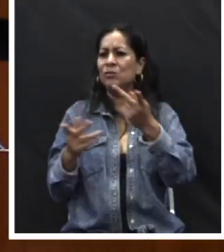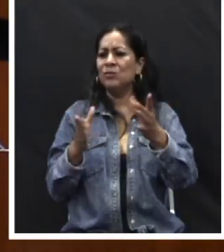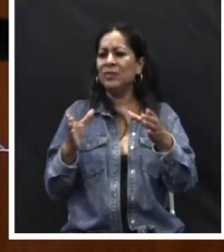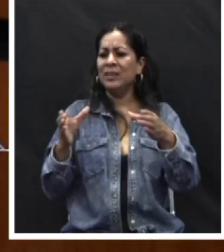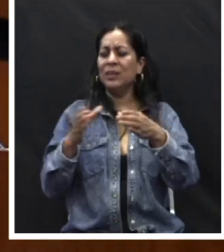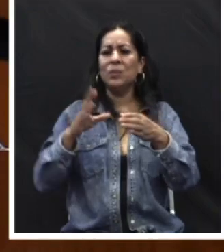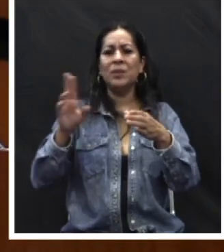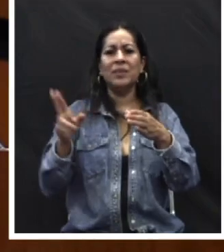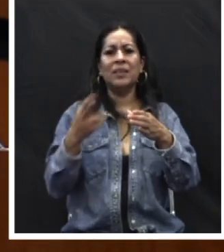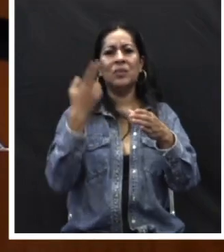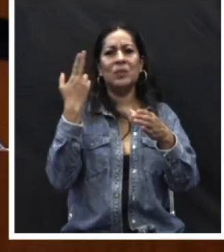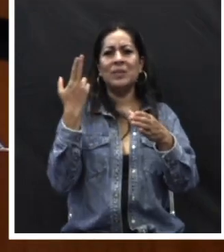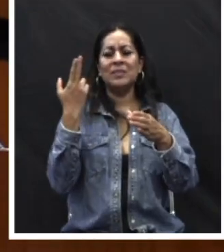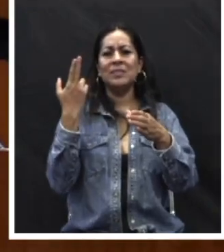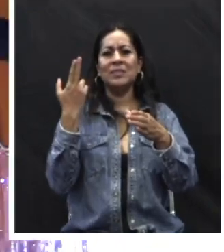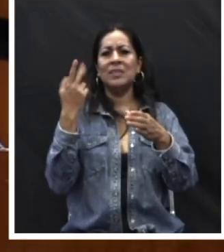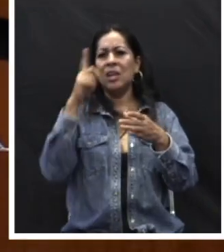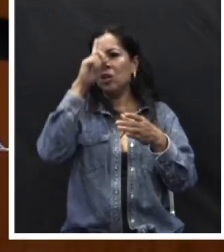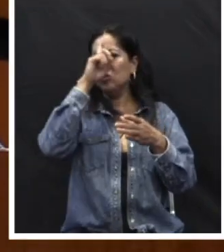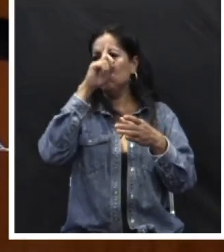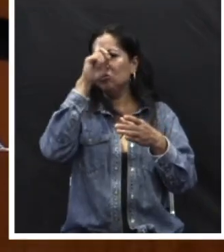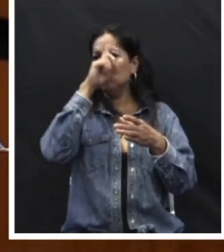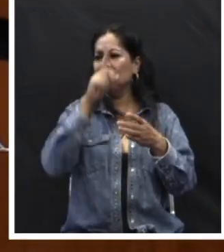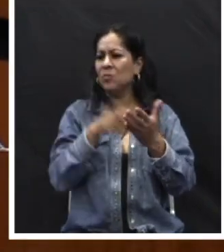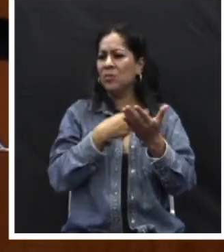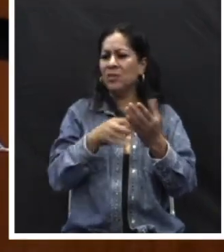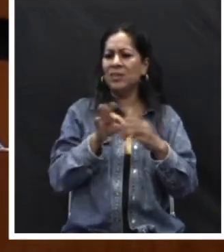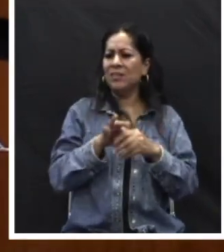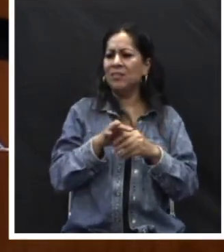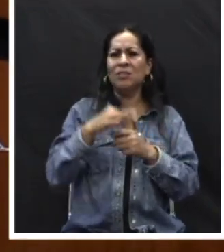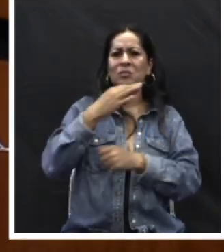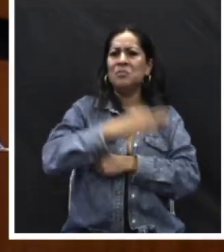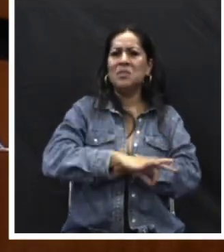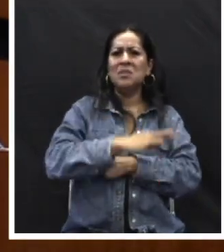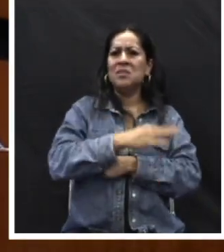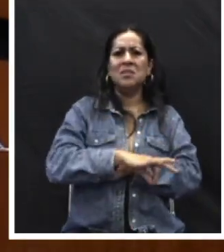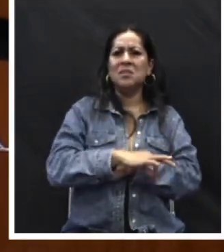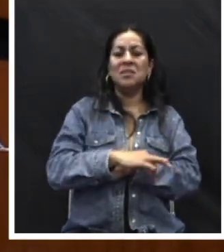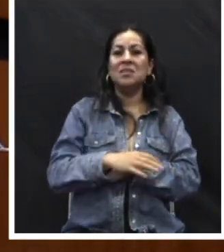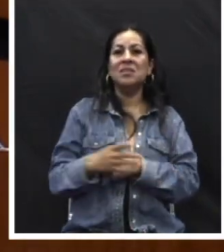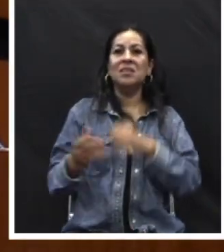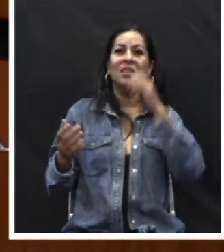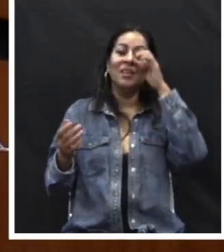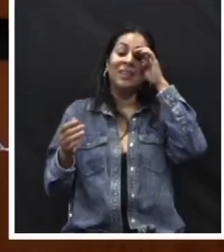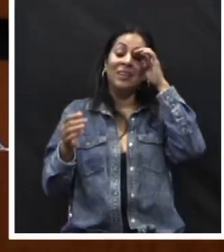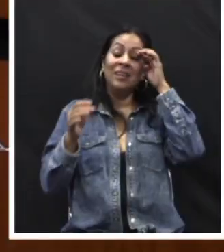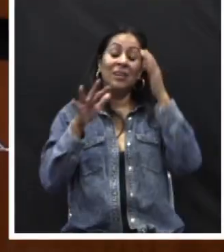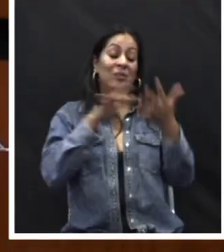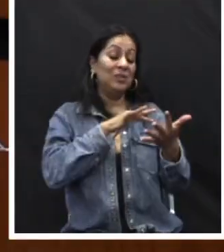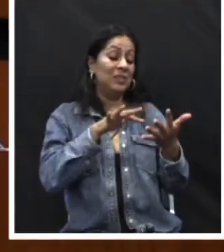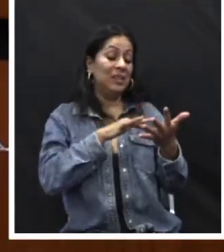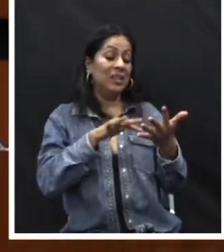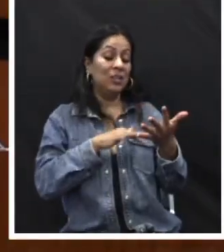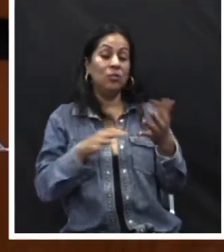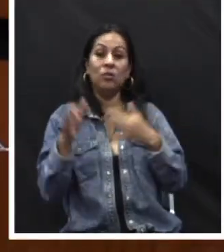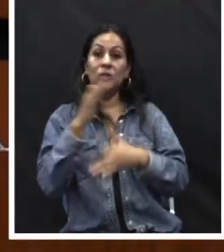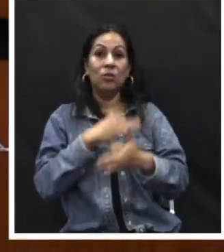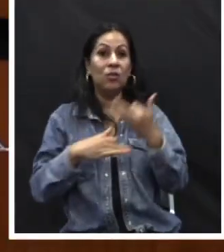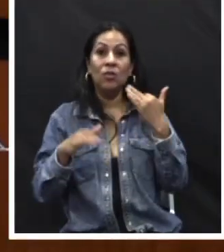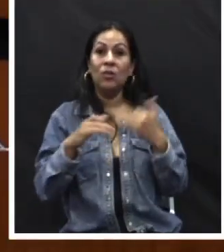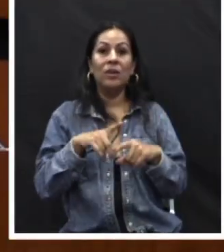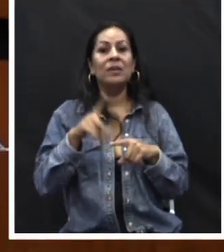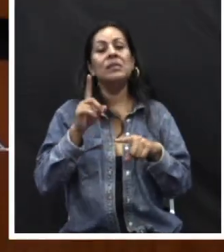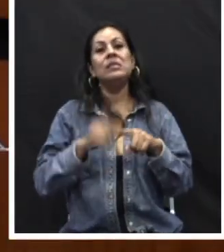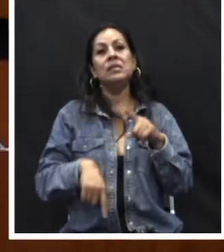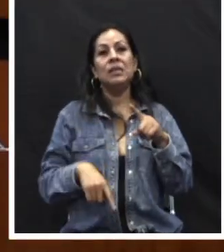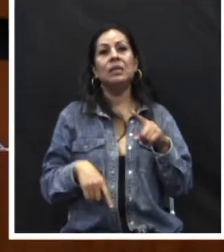comunidad universitaria. Los consejeros no votaron los transitorios. No se leyó el dictamen completo y se